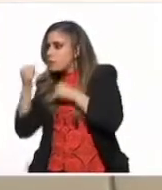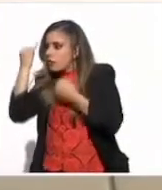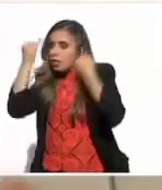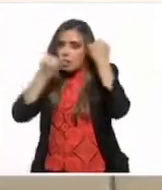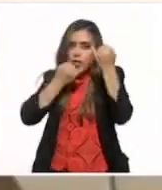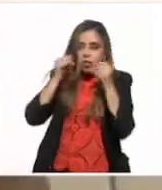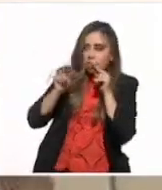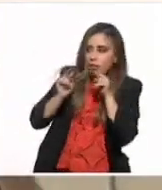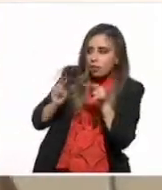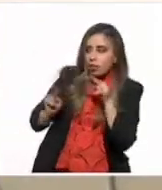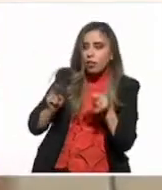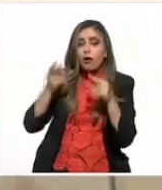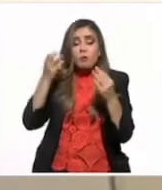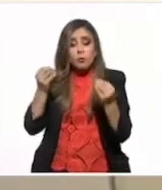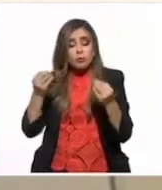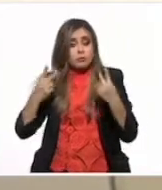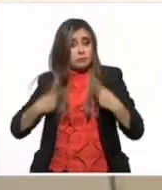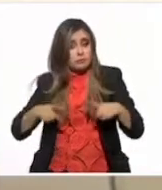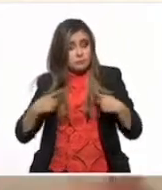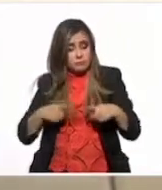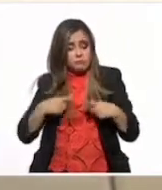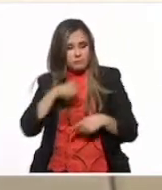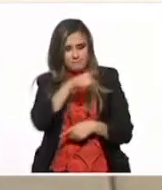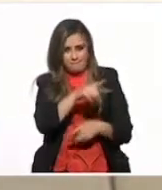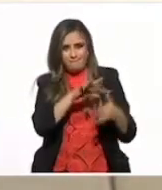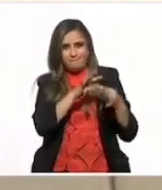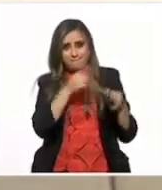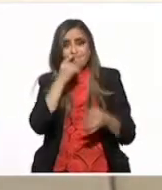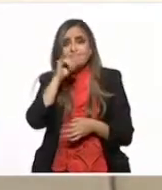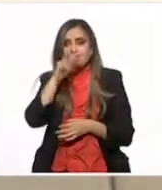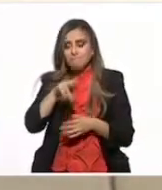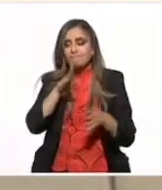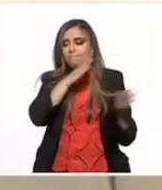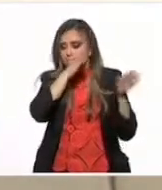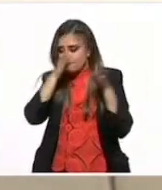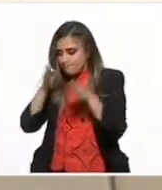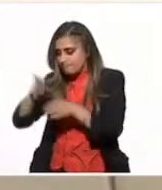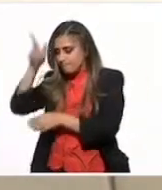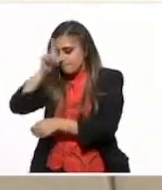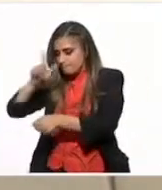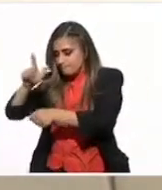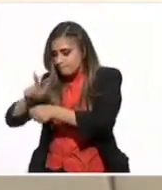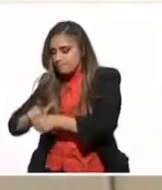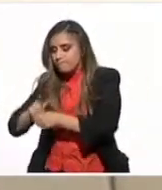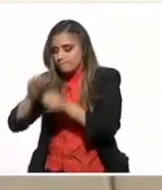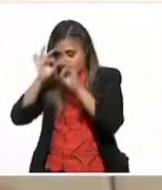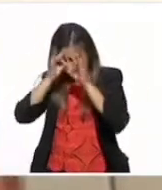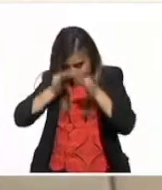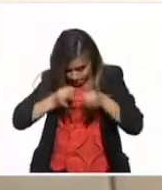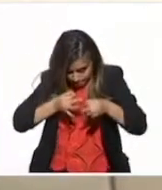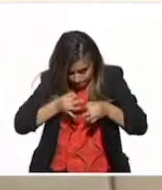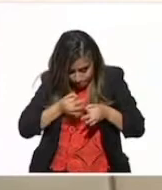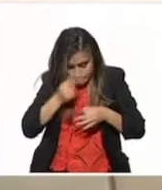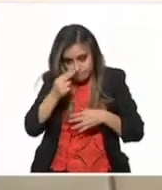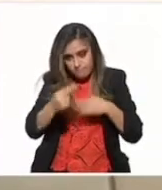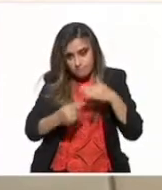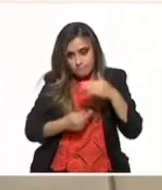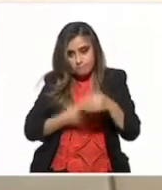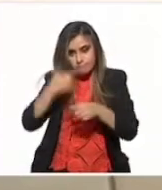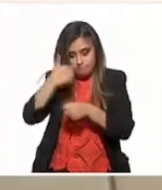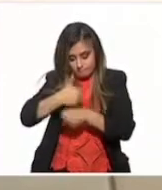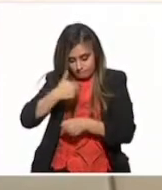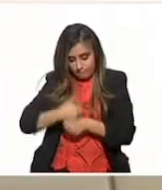personas se han volcado como tú mencionas a lo espiritual a mirar hacia adentro a este fenómeno llamado